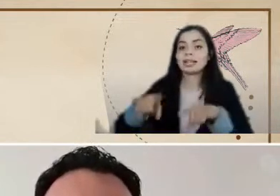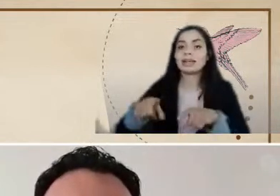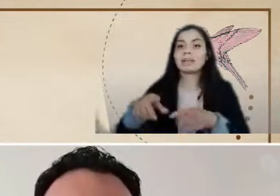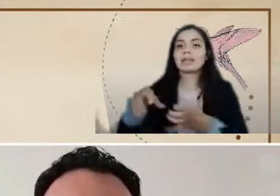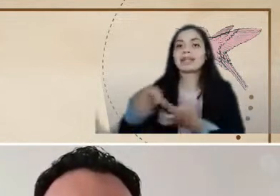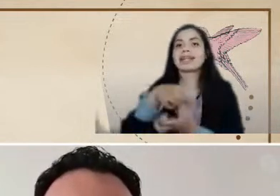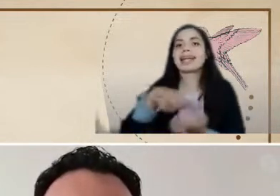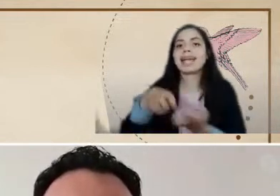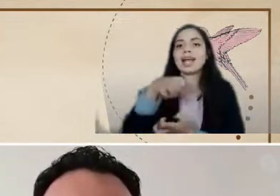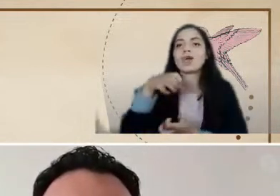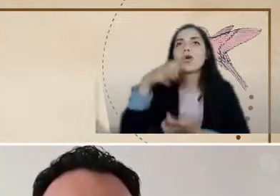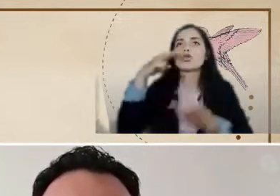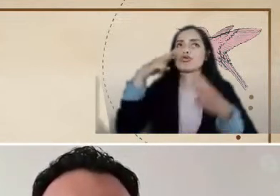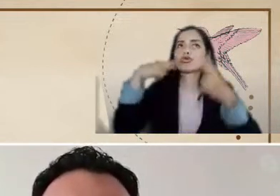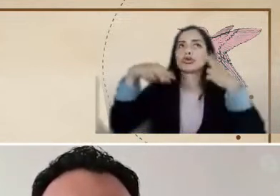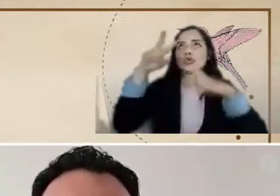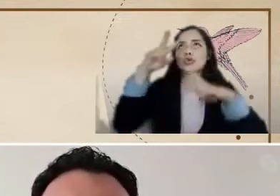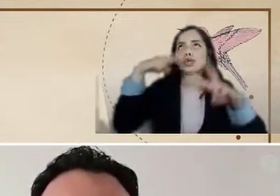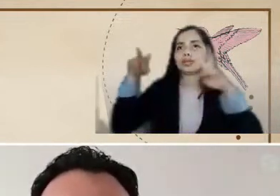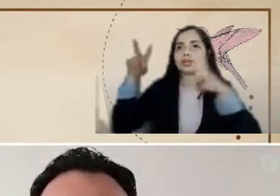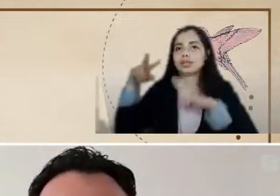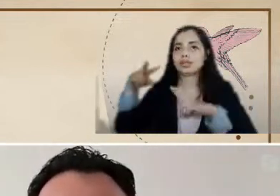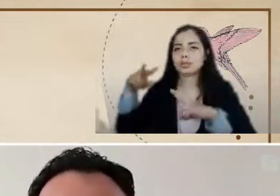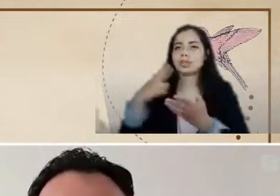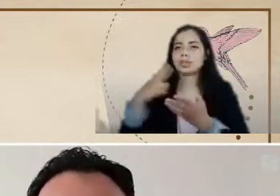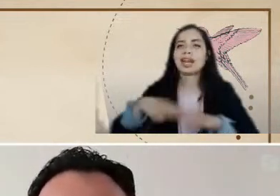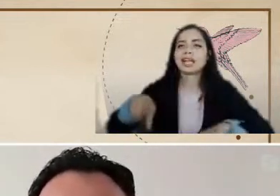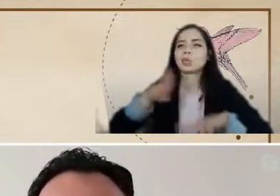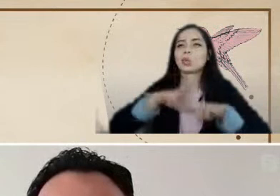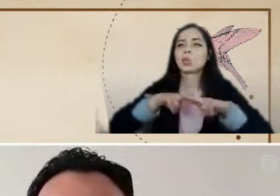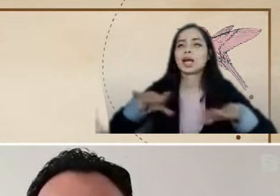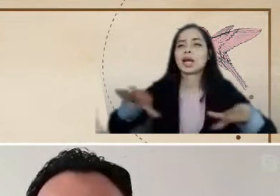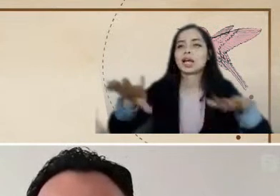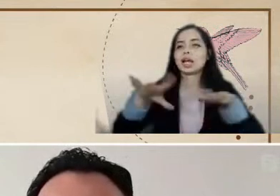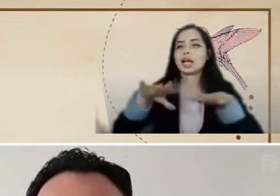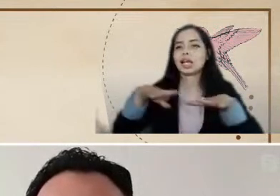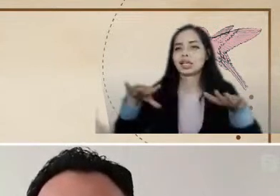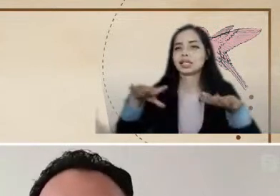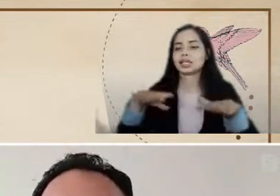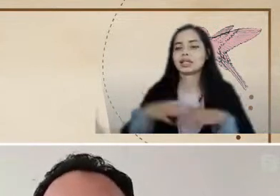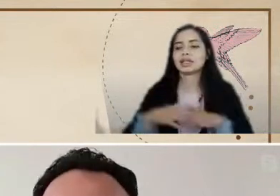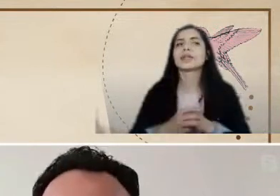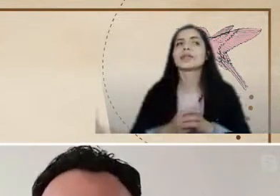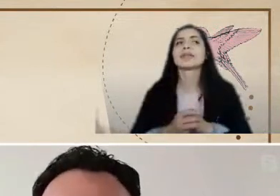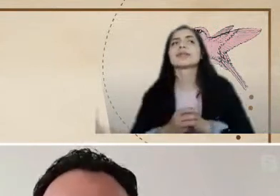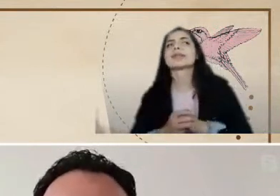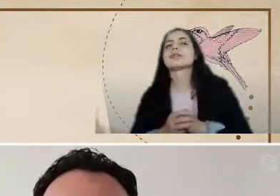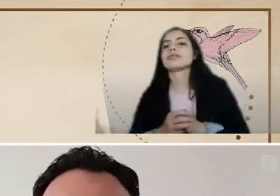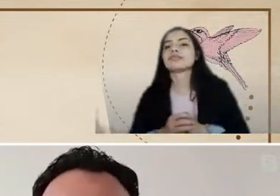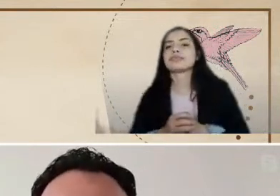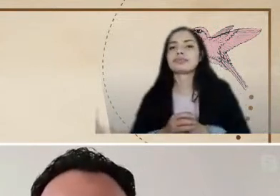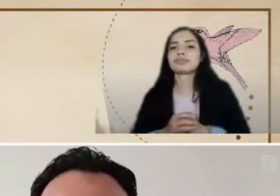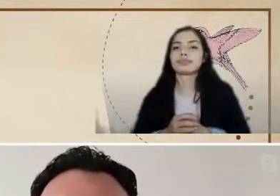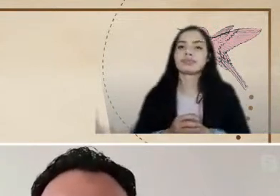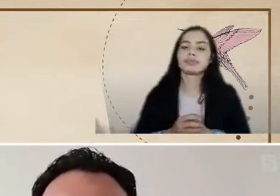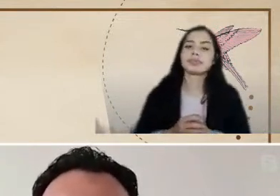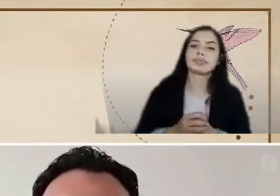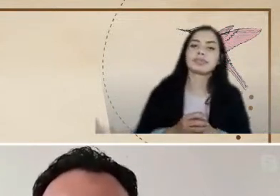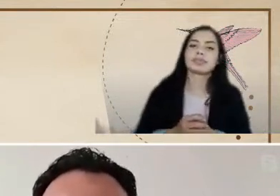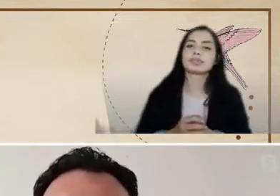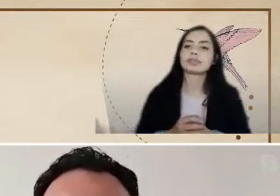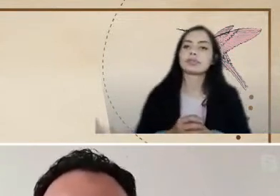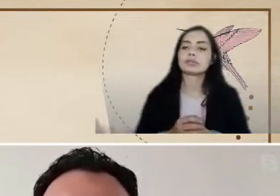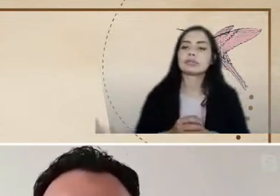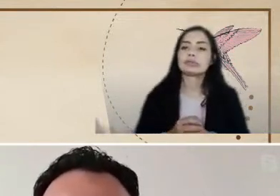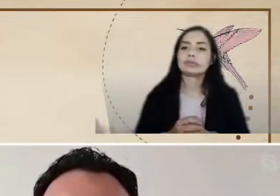orientadas a la generación de conocimiento científico, sino también a poder transferir ese conocimiento a las comunidades para que se conviertan en posibilidades